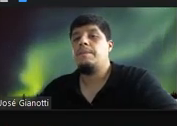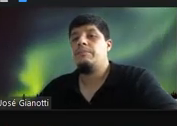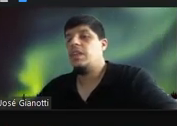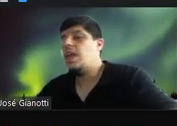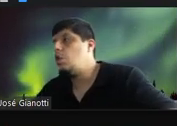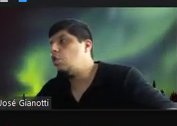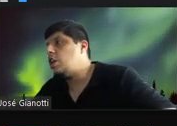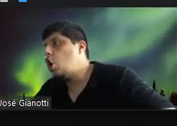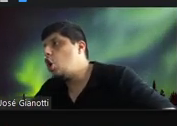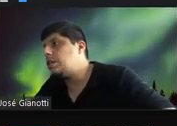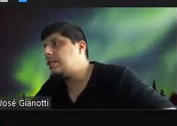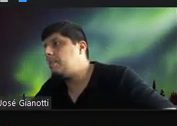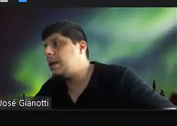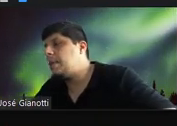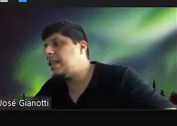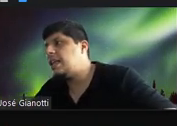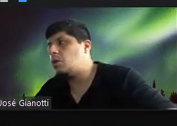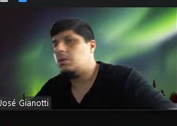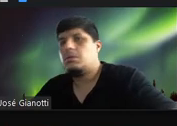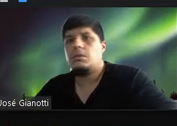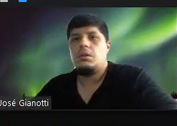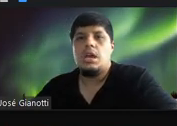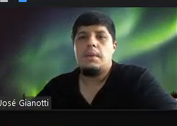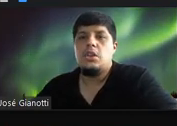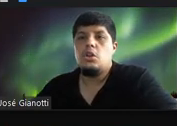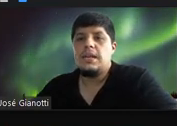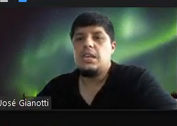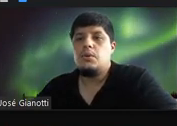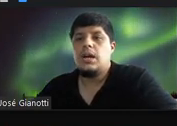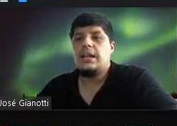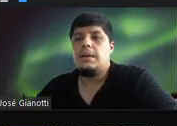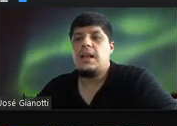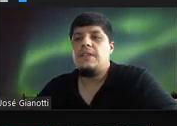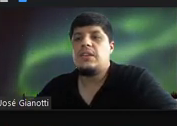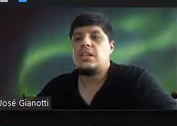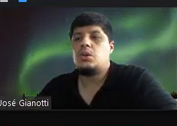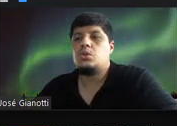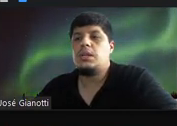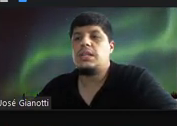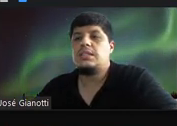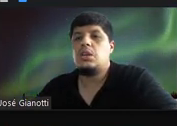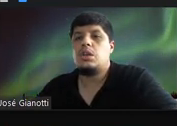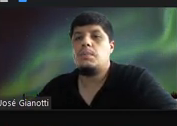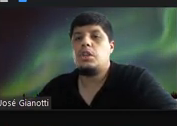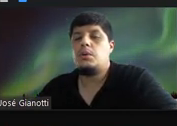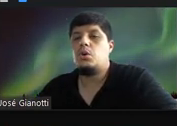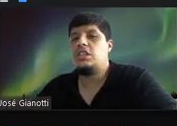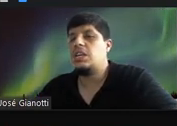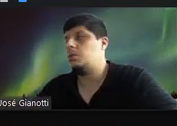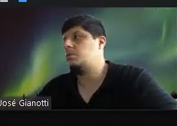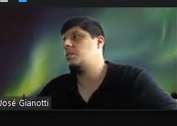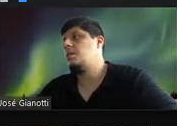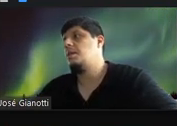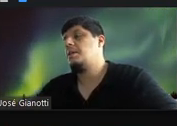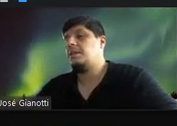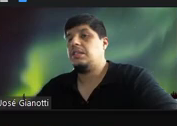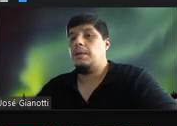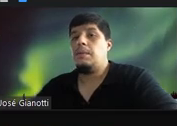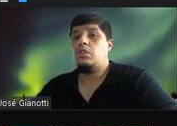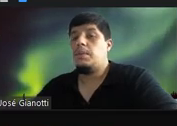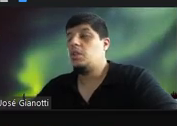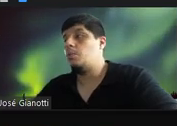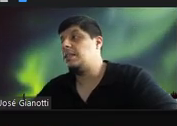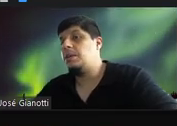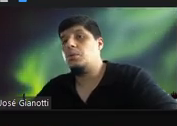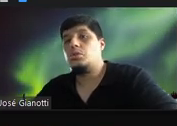itinerantes. ¿Qué es lo que no está permitido? Eventos masivos, carnavales, fiestas costumbristas, estadios deportivos, coliseos. Si